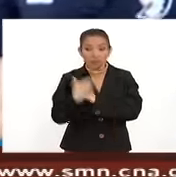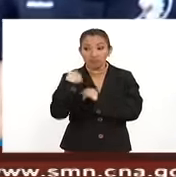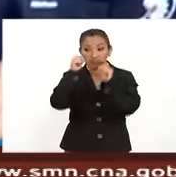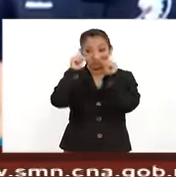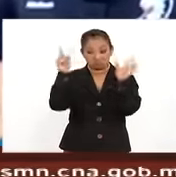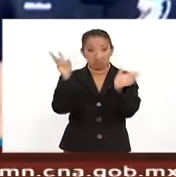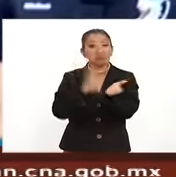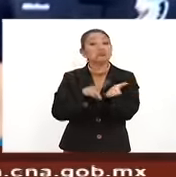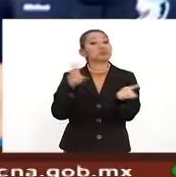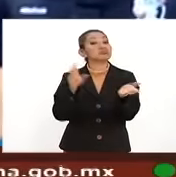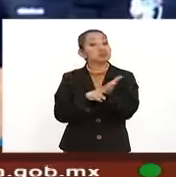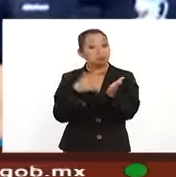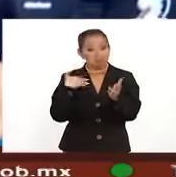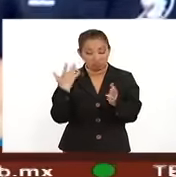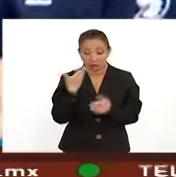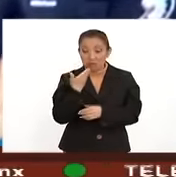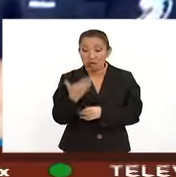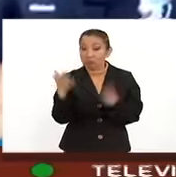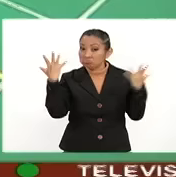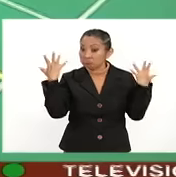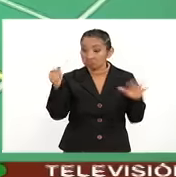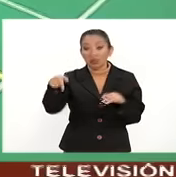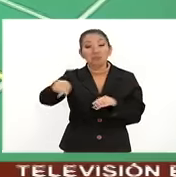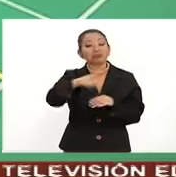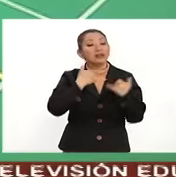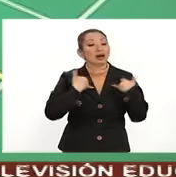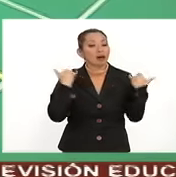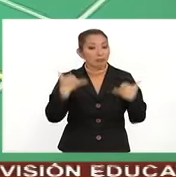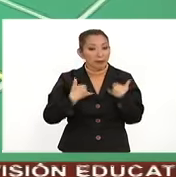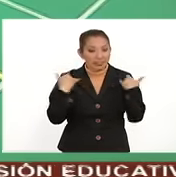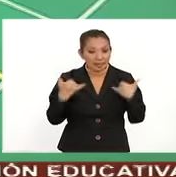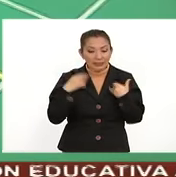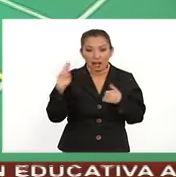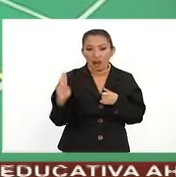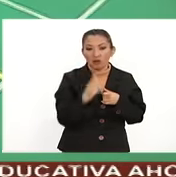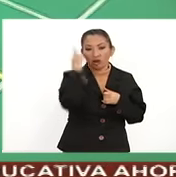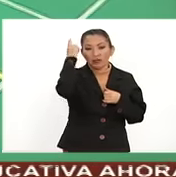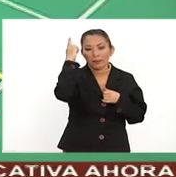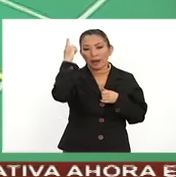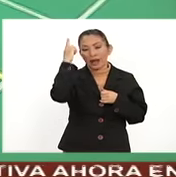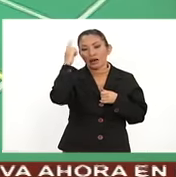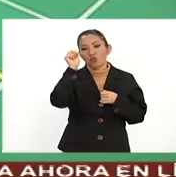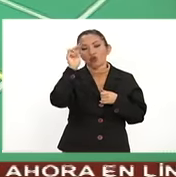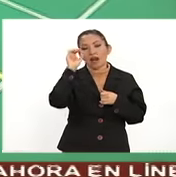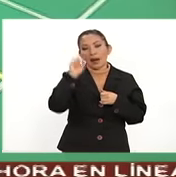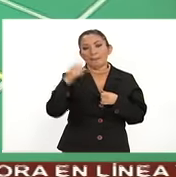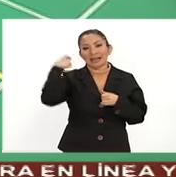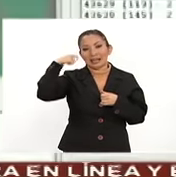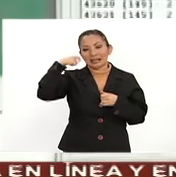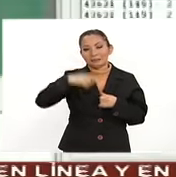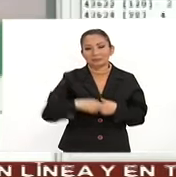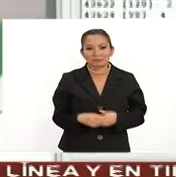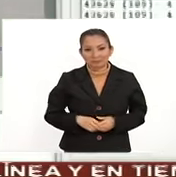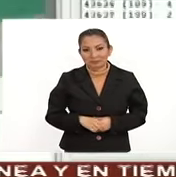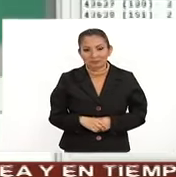nuestro reconocimiento, nuestro aplauso a estos jóvenes de la Universidad Autónoma de